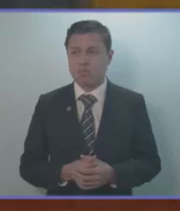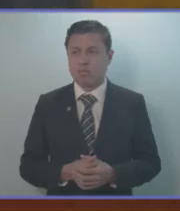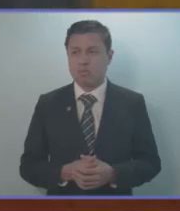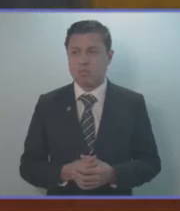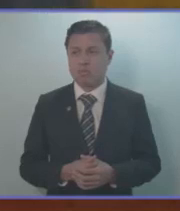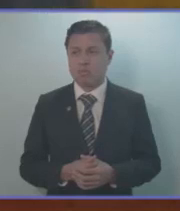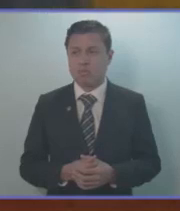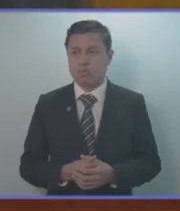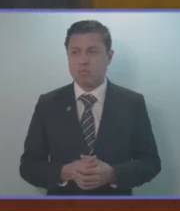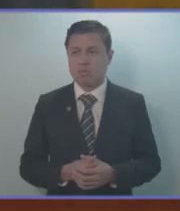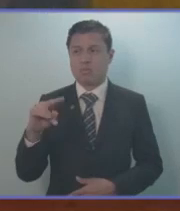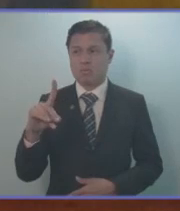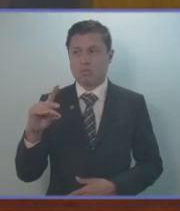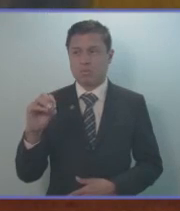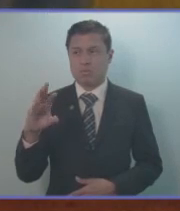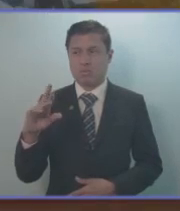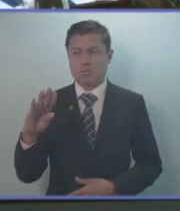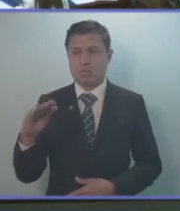diputado Reinaldo Carmona.